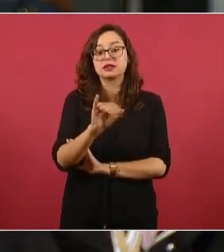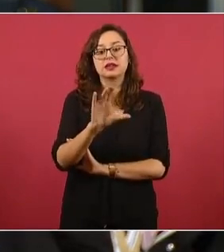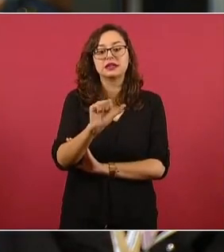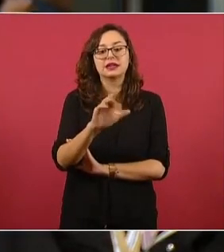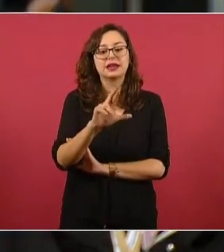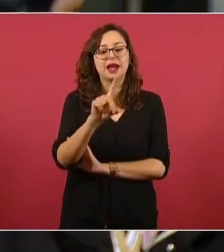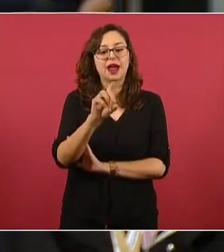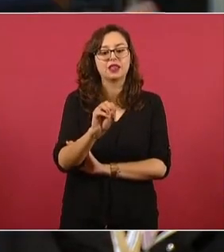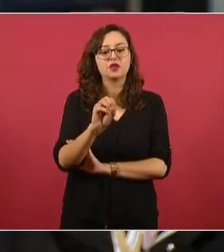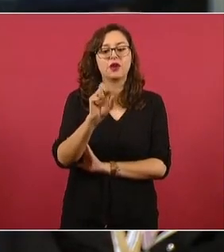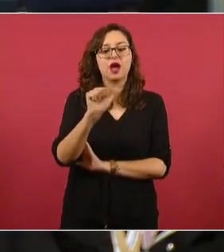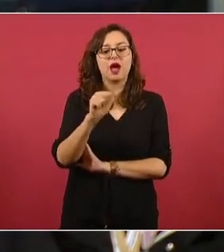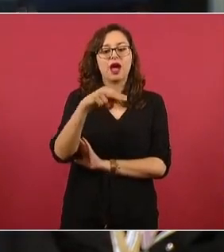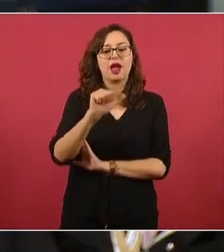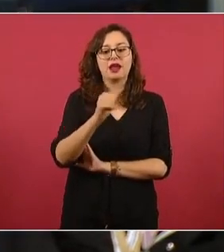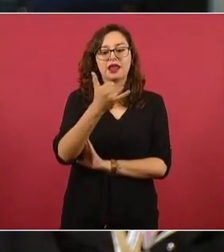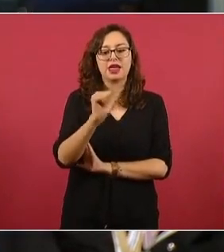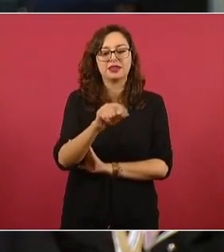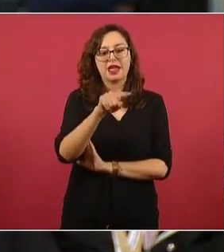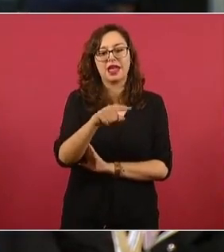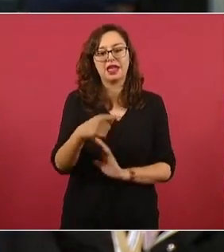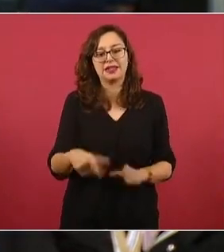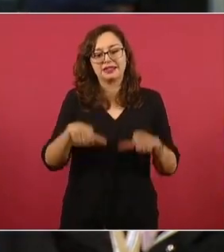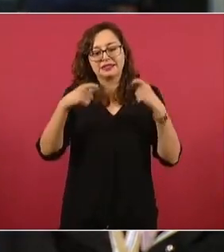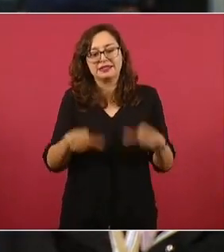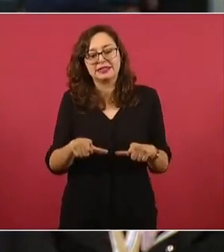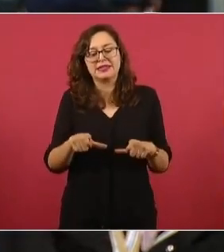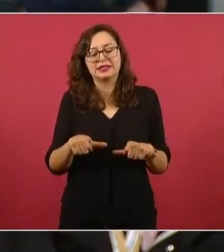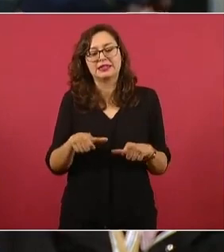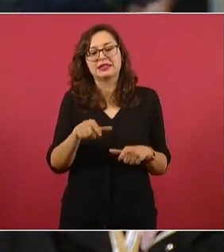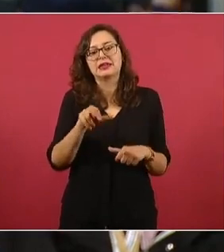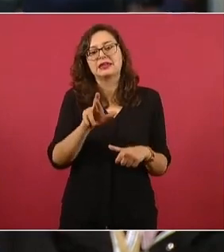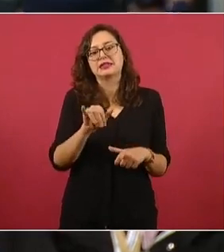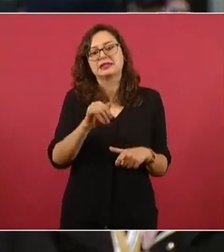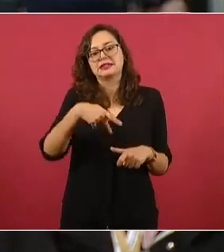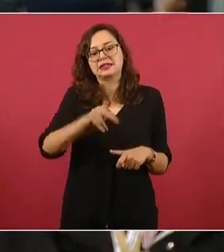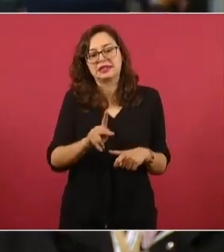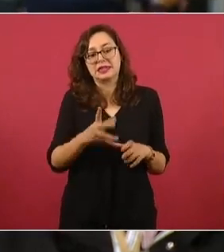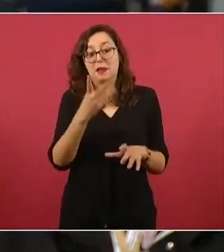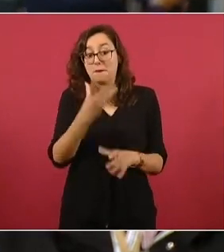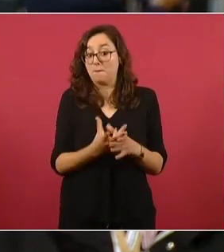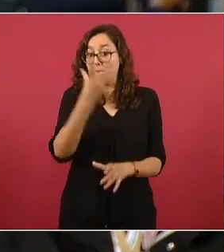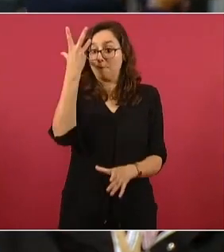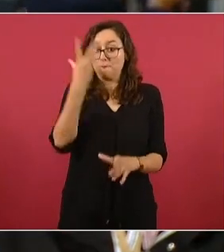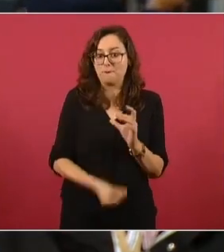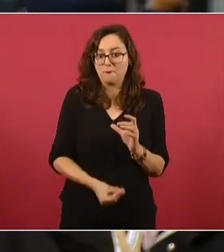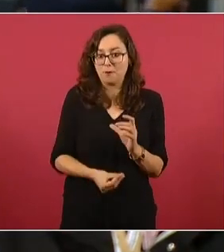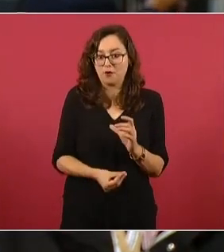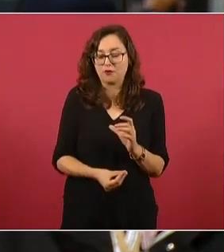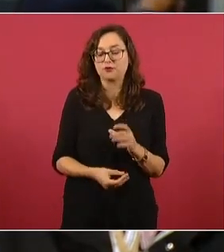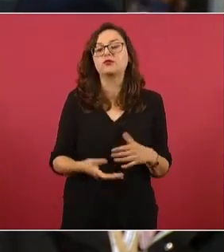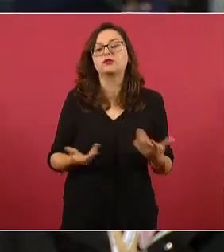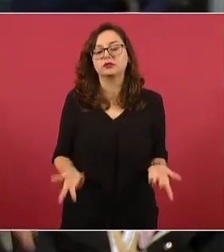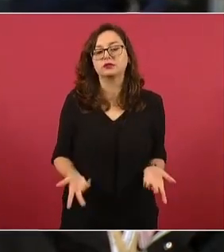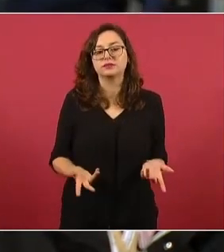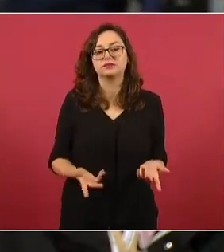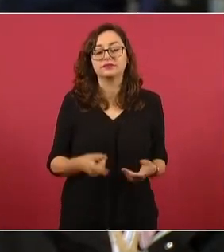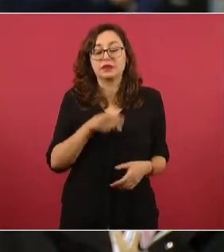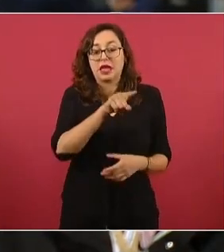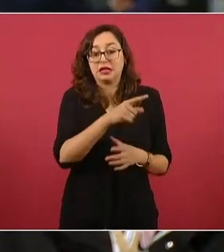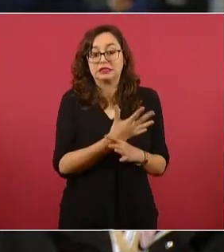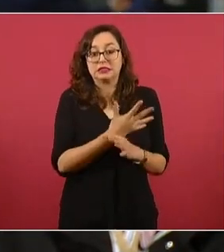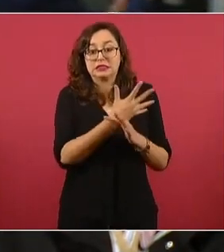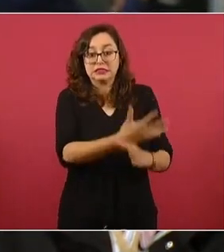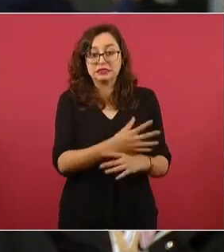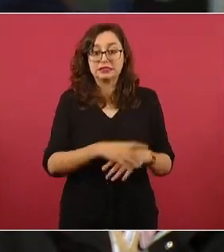Profugín, quien desde no sé dónde dice que usted es un ignorante del tema migrante porque presume